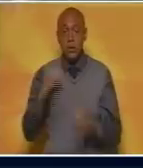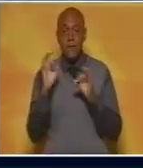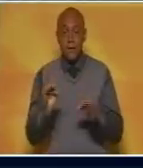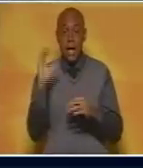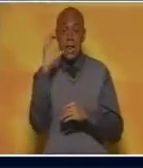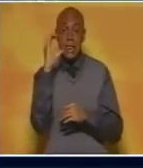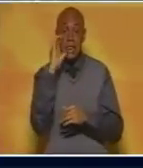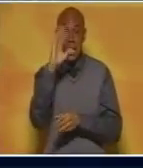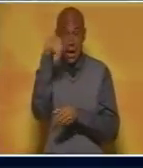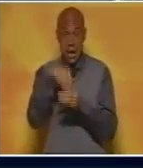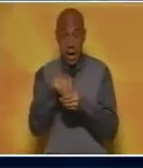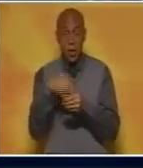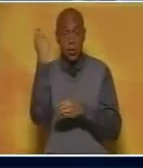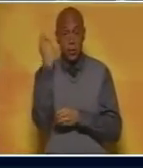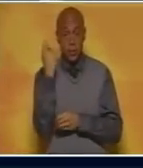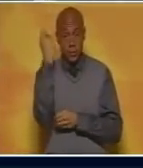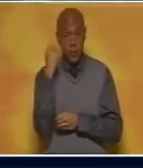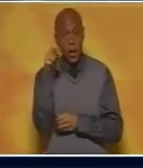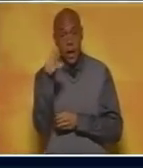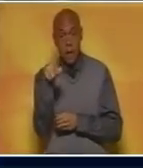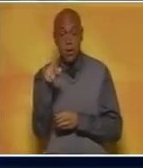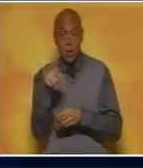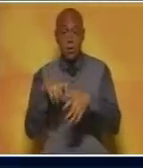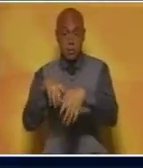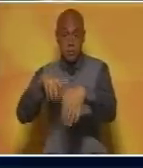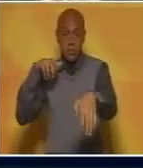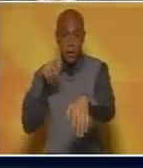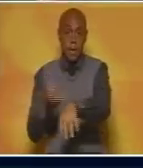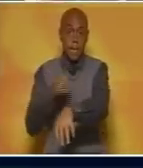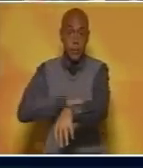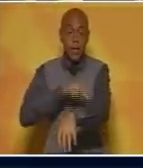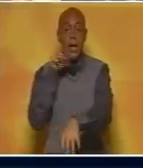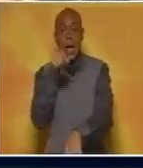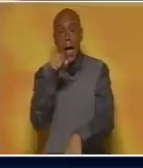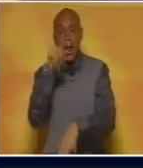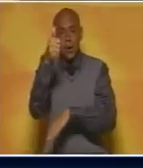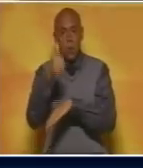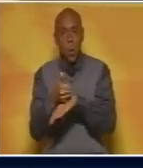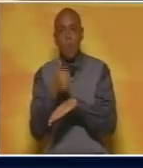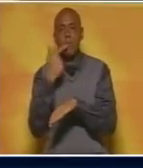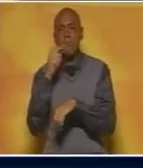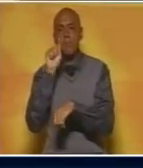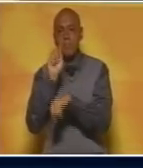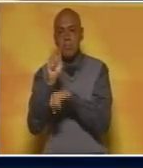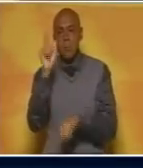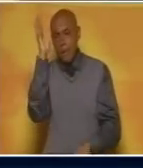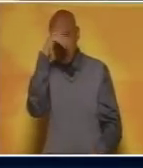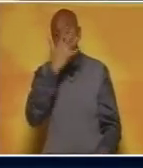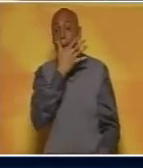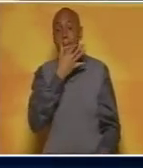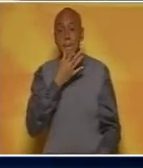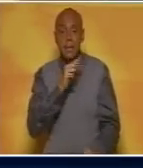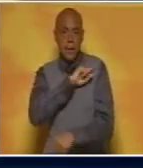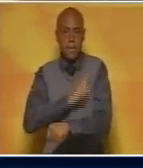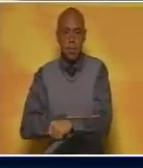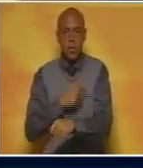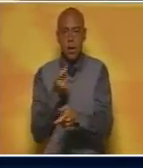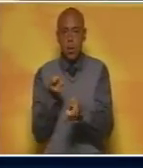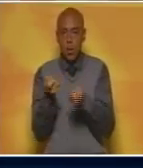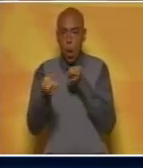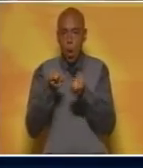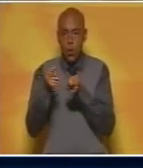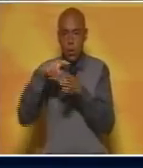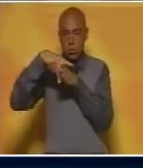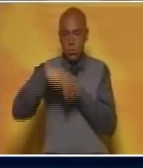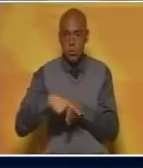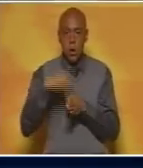los republicanos tienen estrecha mayoría. El mandatario es acusado de haber usado todo el poder del cargo para presionar a Ucrania y obligarle